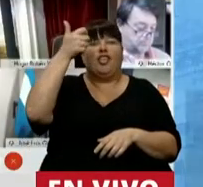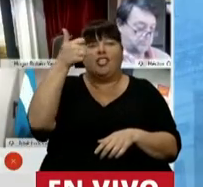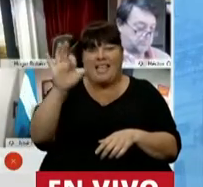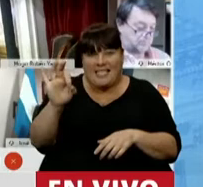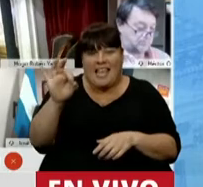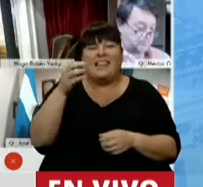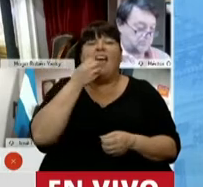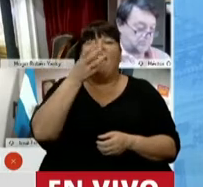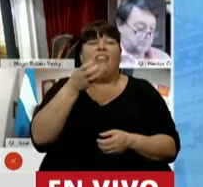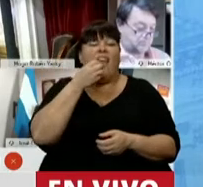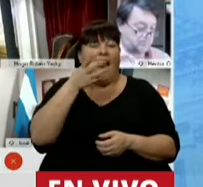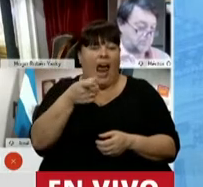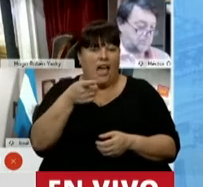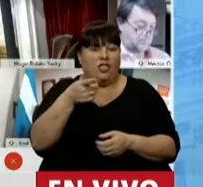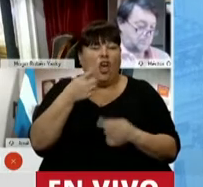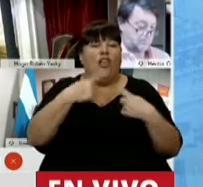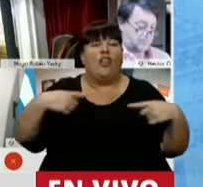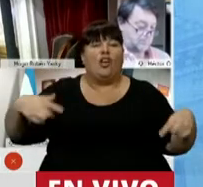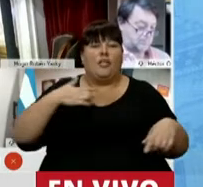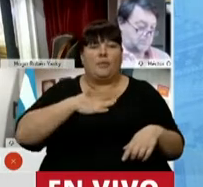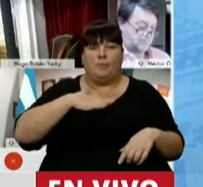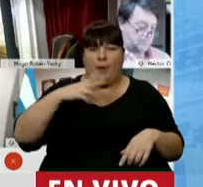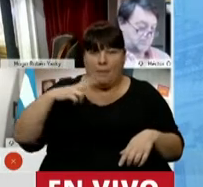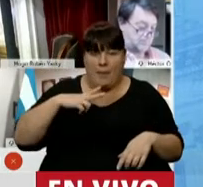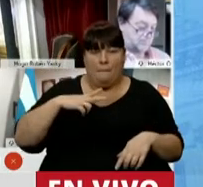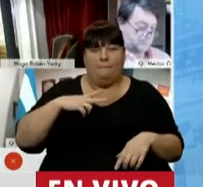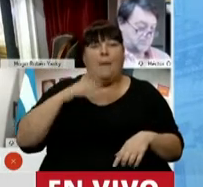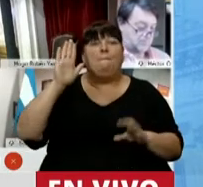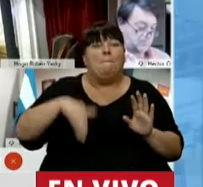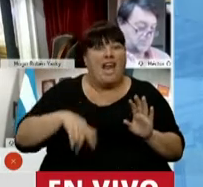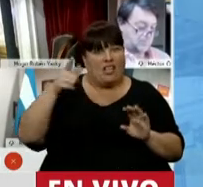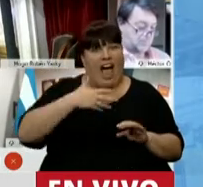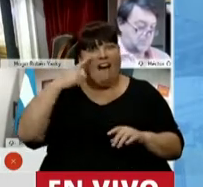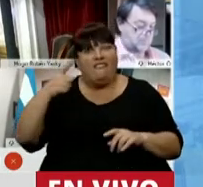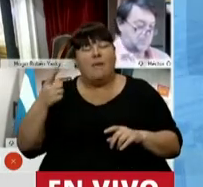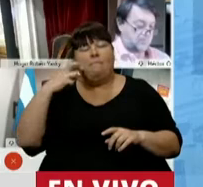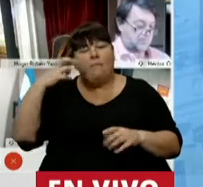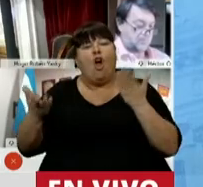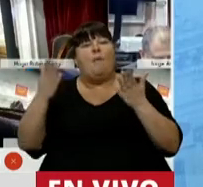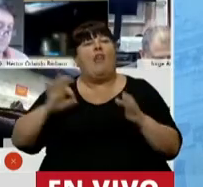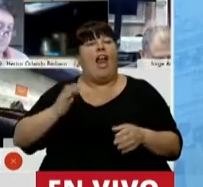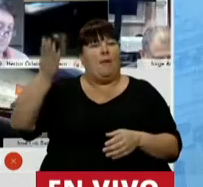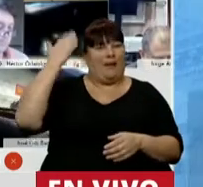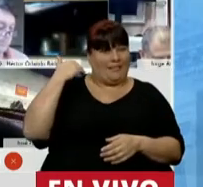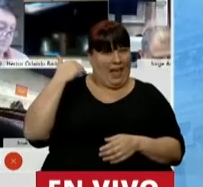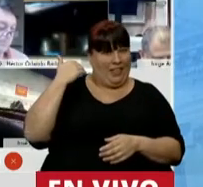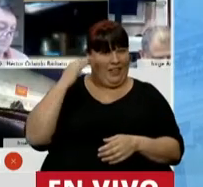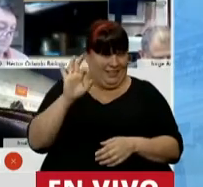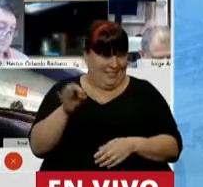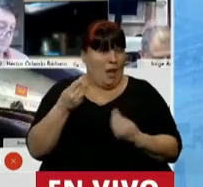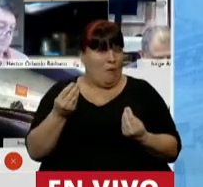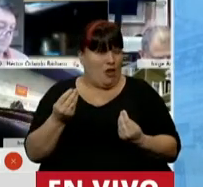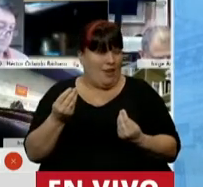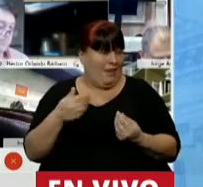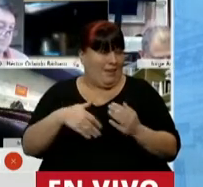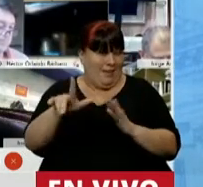1.860 declaraciones de bienes personales menos en la AFIP que el año anterior. ¿Y saben qué es esto?